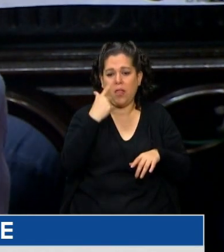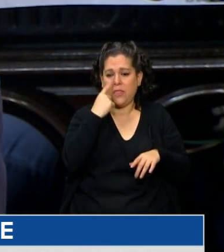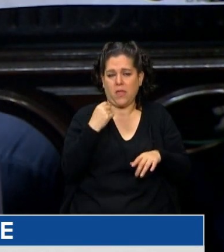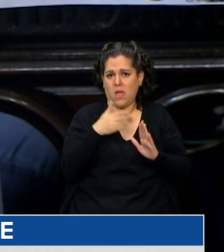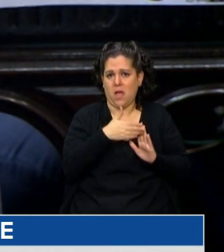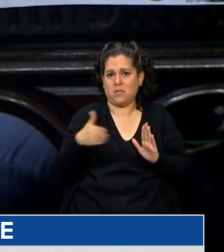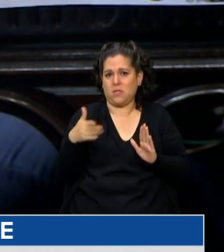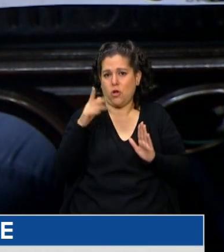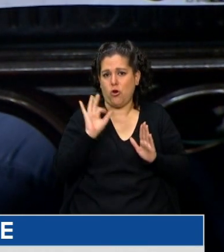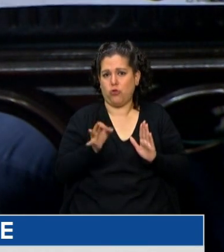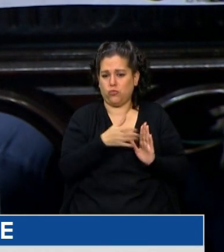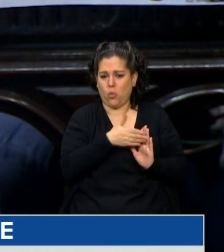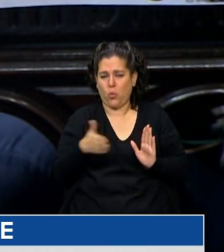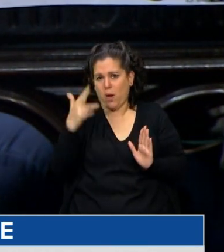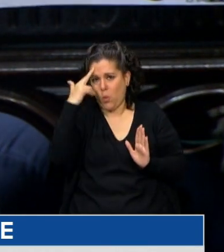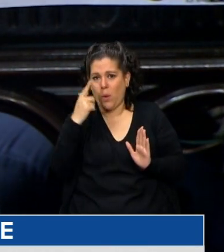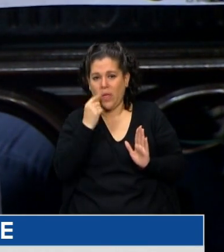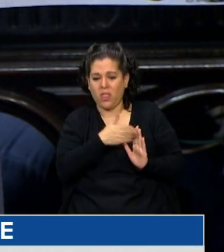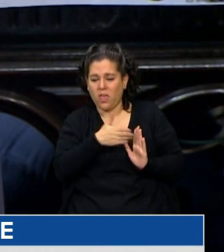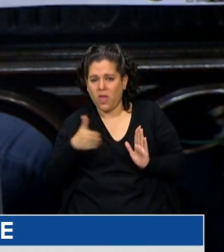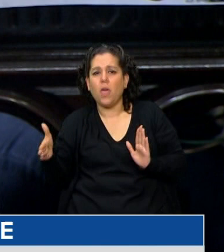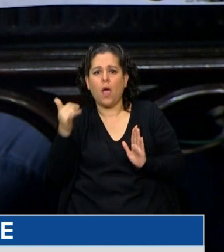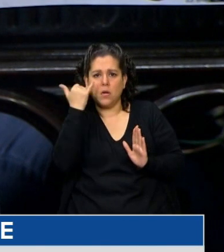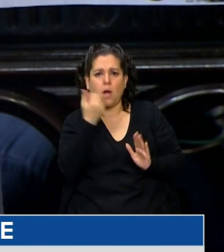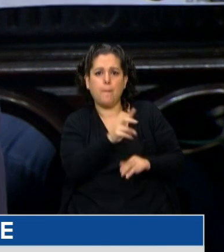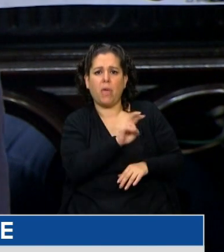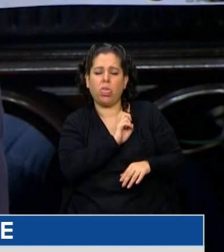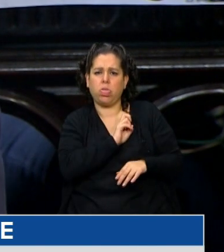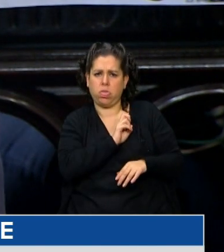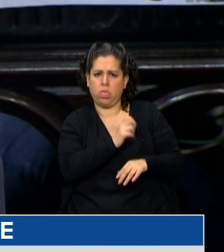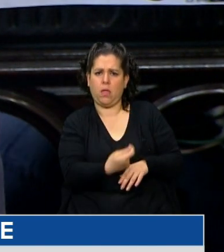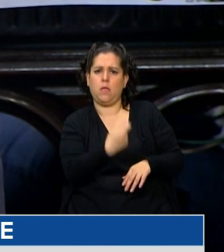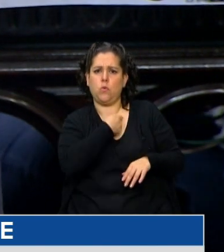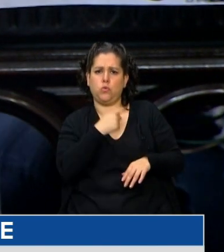octubre que han efectivamente cobrado este reintegro.